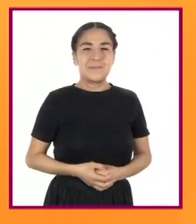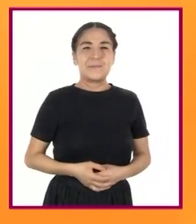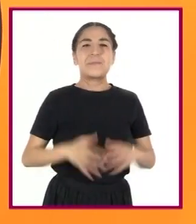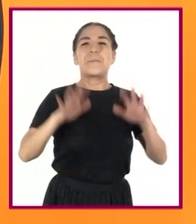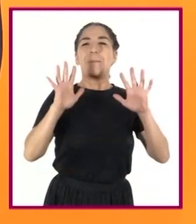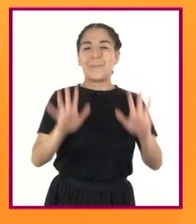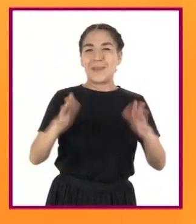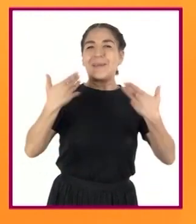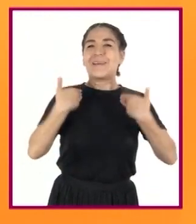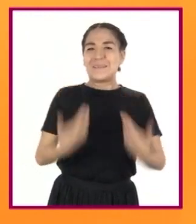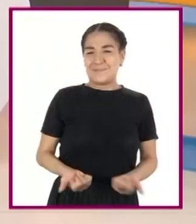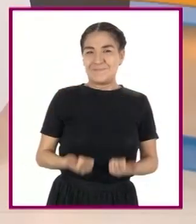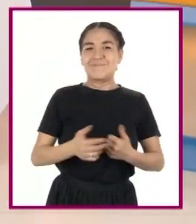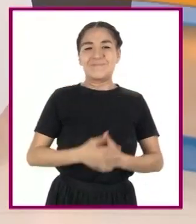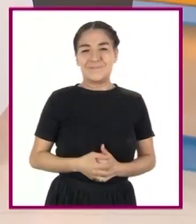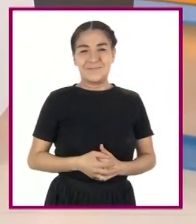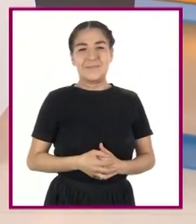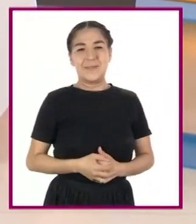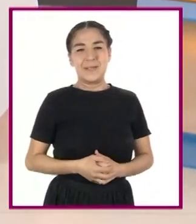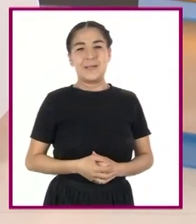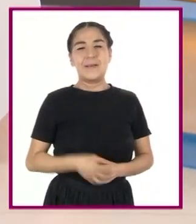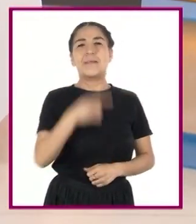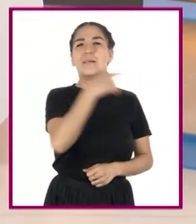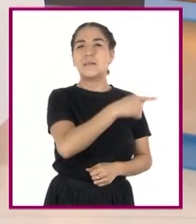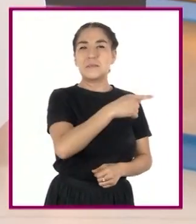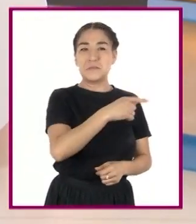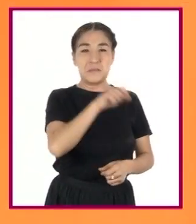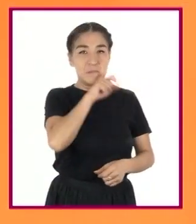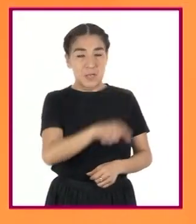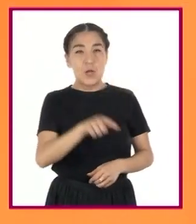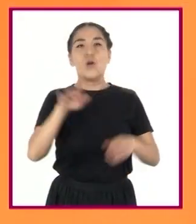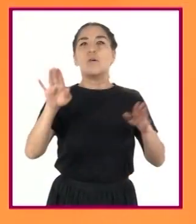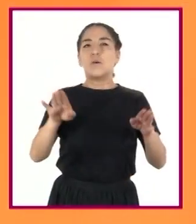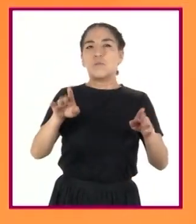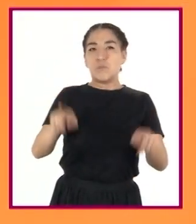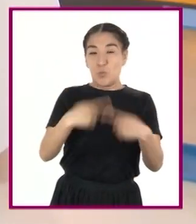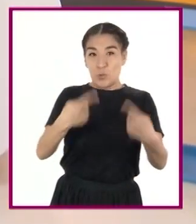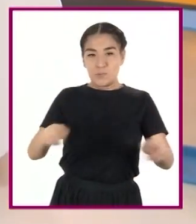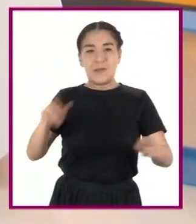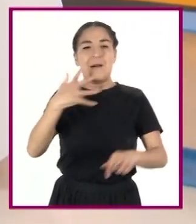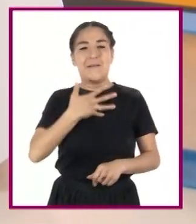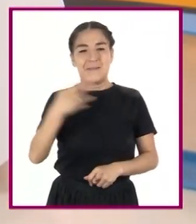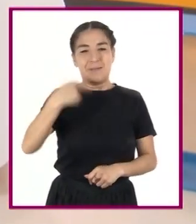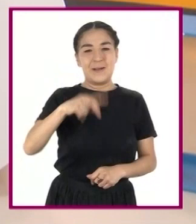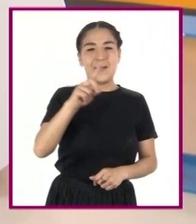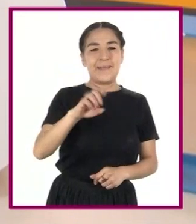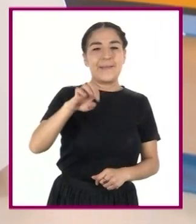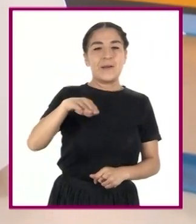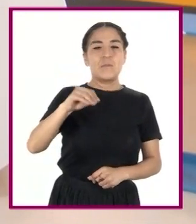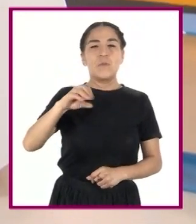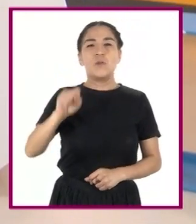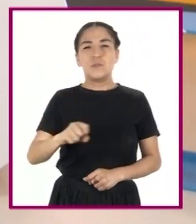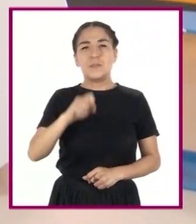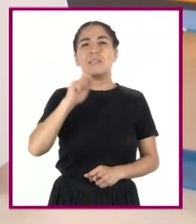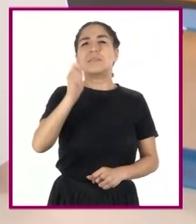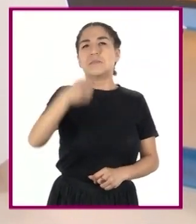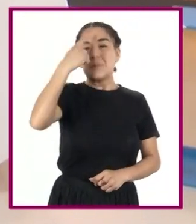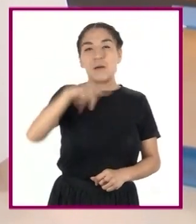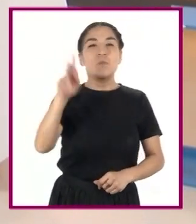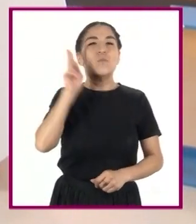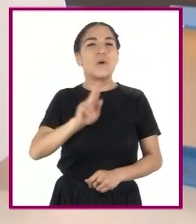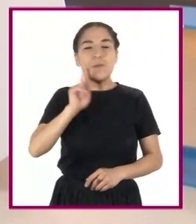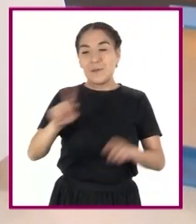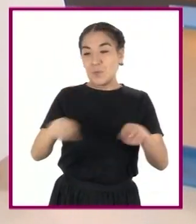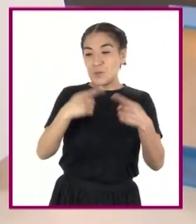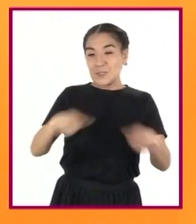Ah, ahora comprendo. Y no solo eso, Laura. En la música existen los demos, que son las grabaciones provisionales para dar a